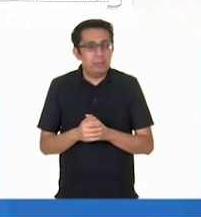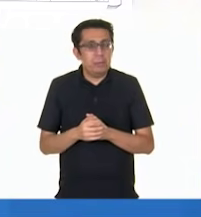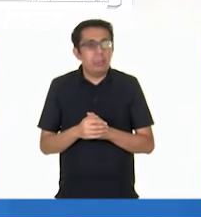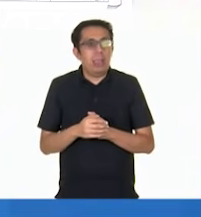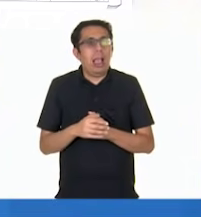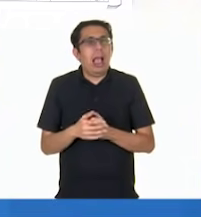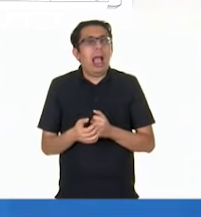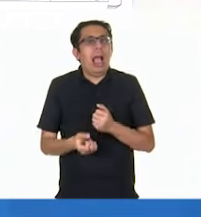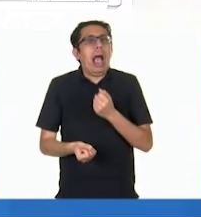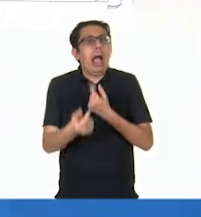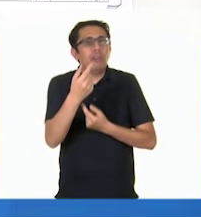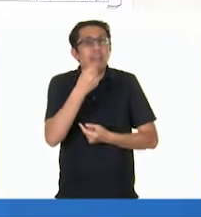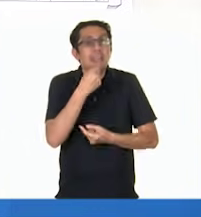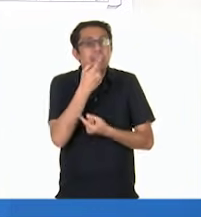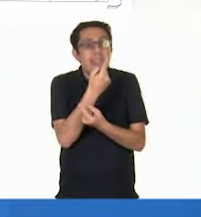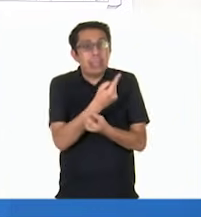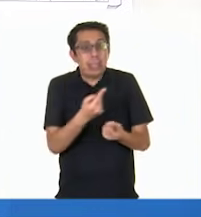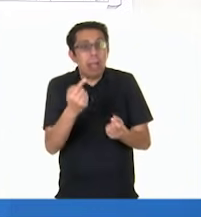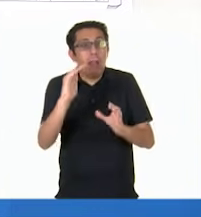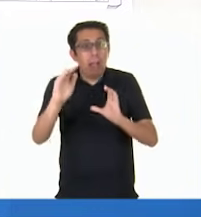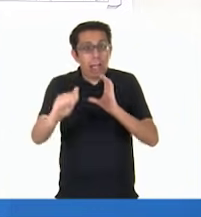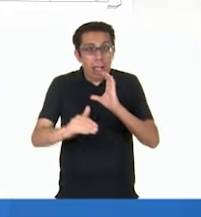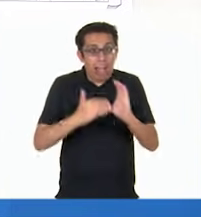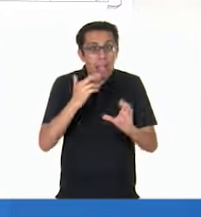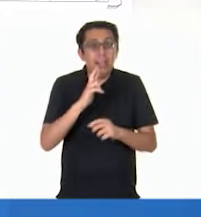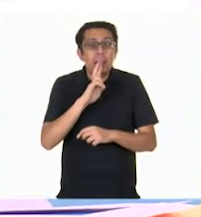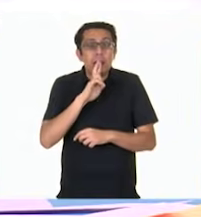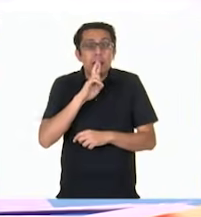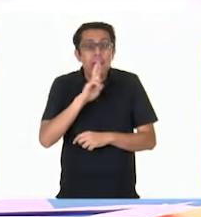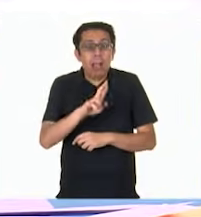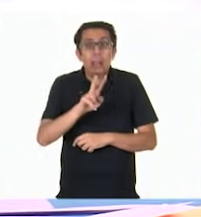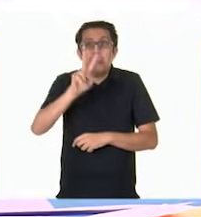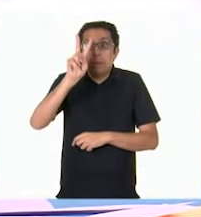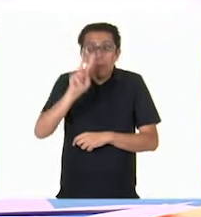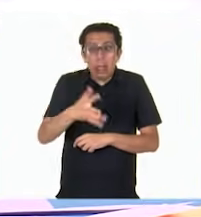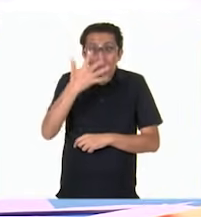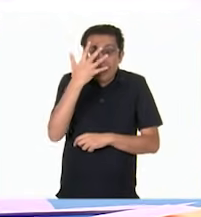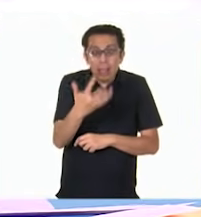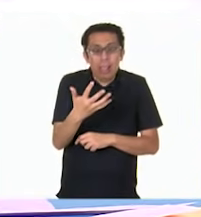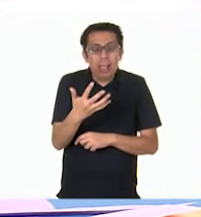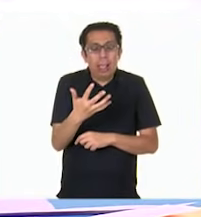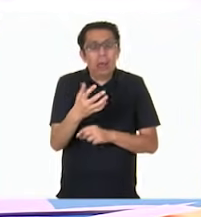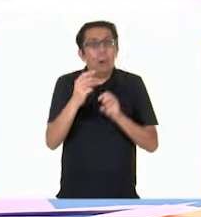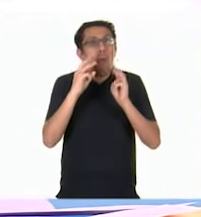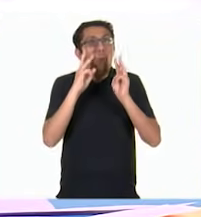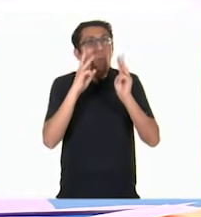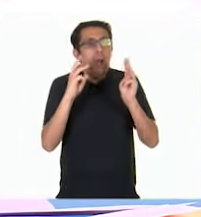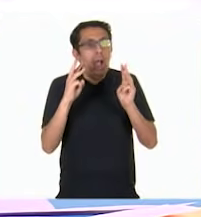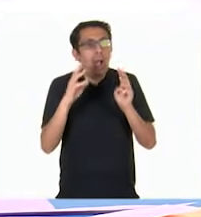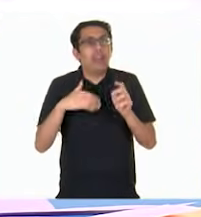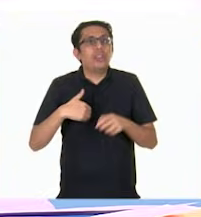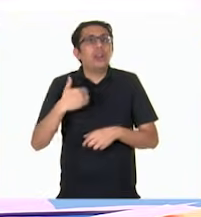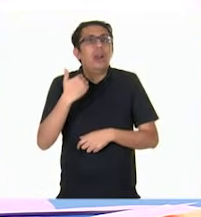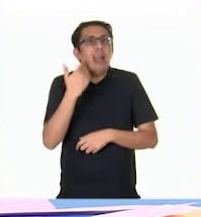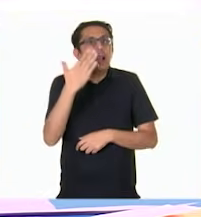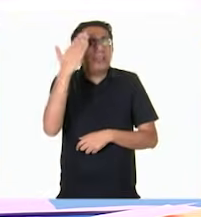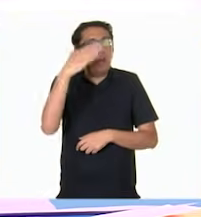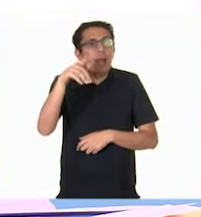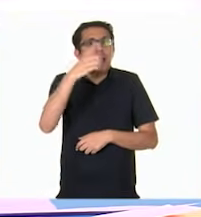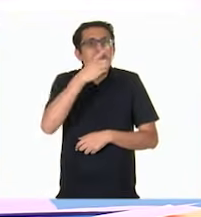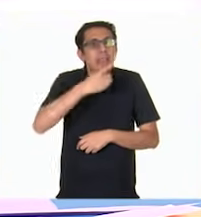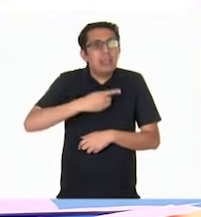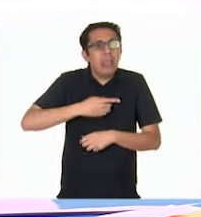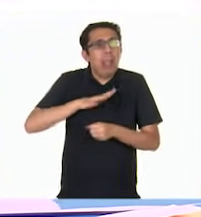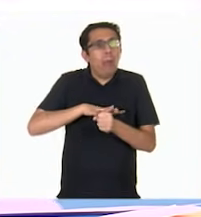niños y niñas nos mandaron sus respuestas. ¡Ah! ¿En serio? Sí. ¡Guau! Me encantaría saber qué nos dijeron.